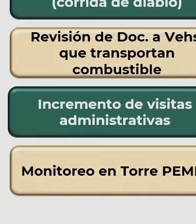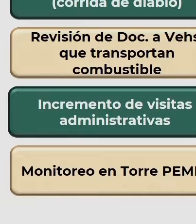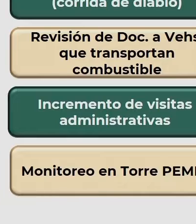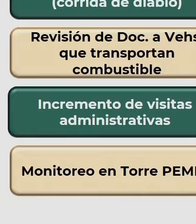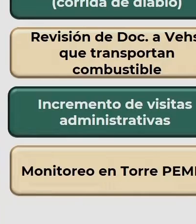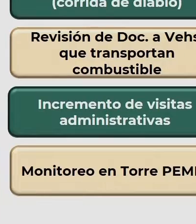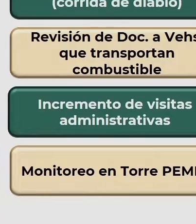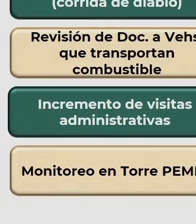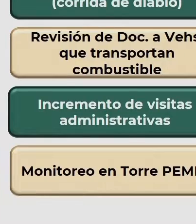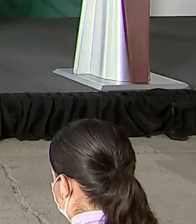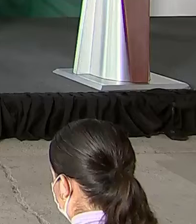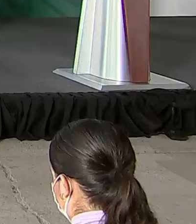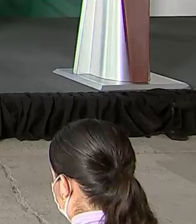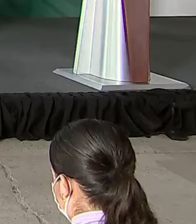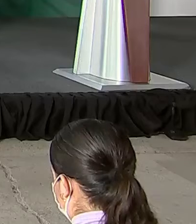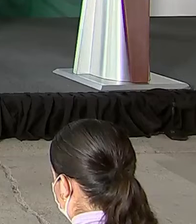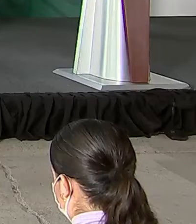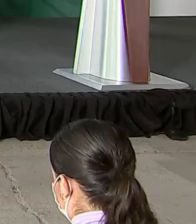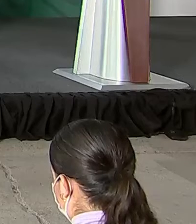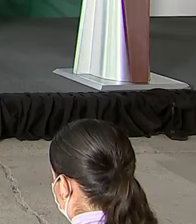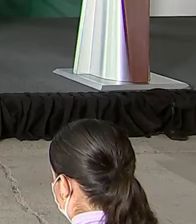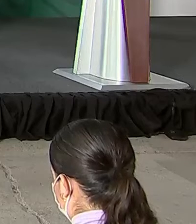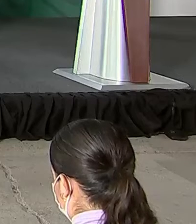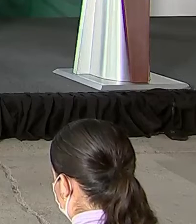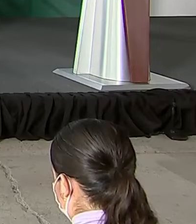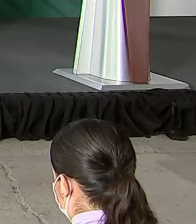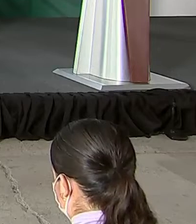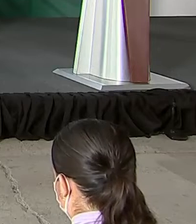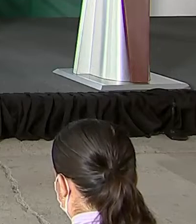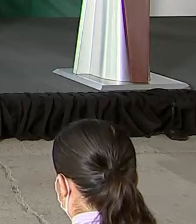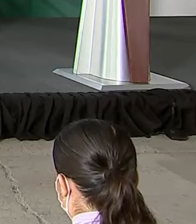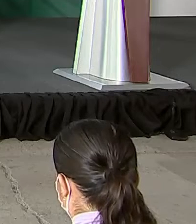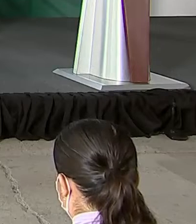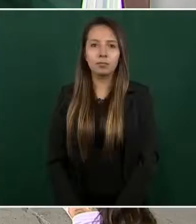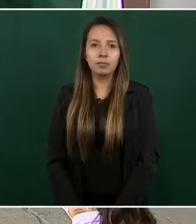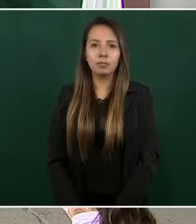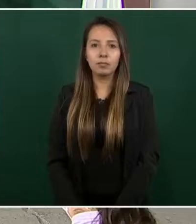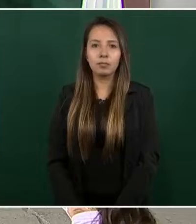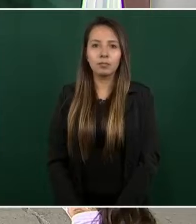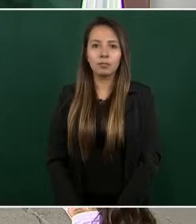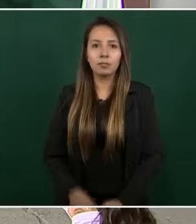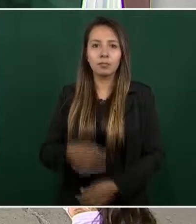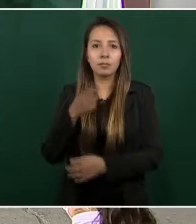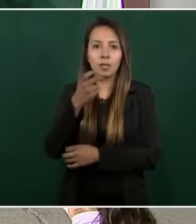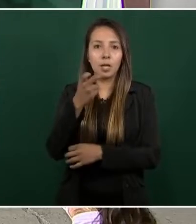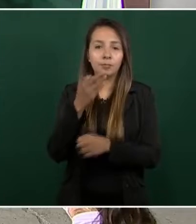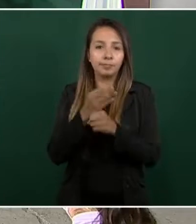monitoreo constante en la torre de Pemex. Estas imágenes que vemos aquí